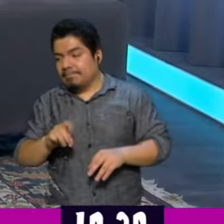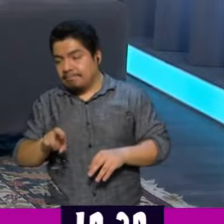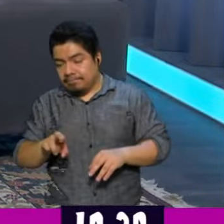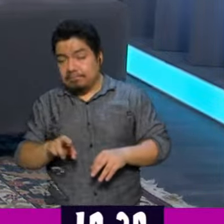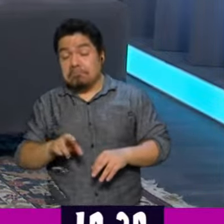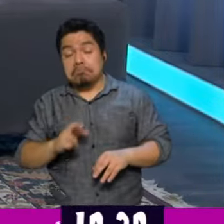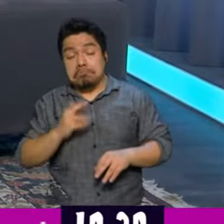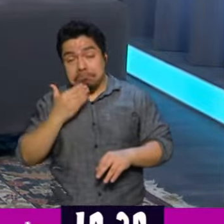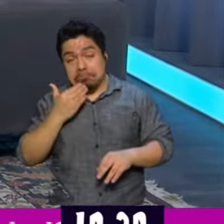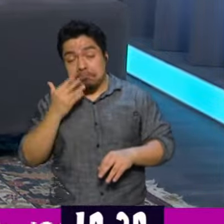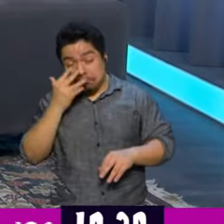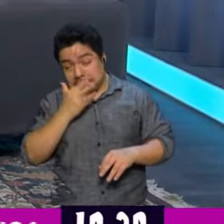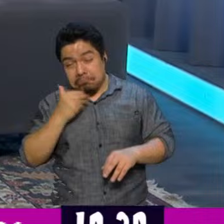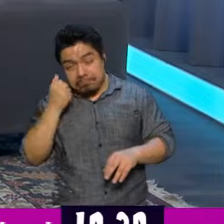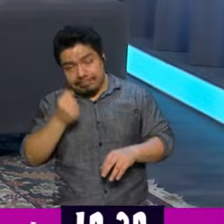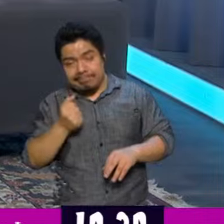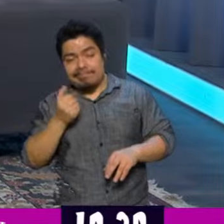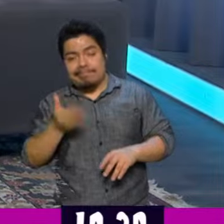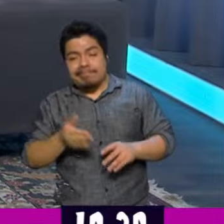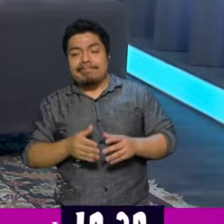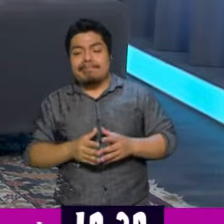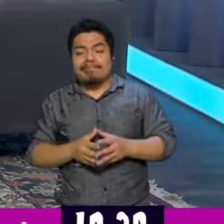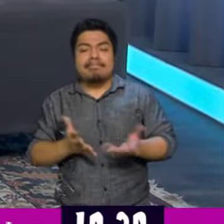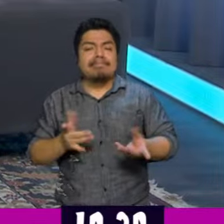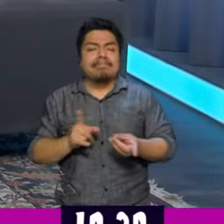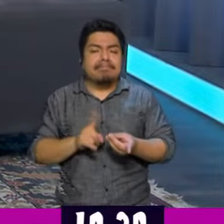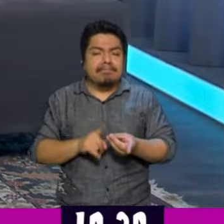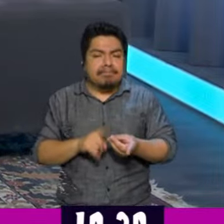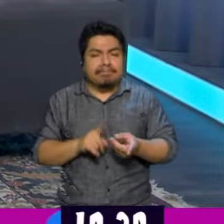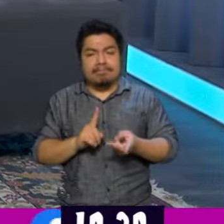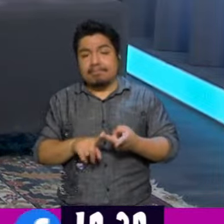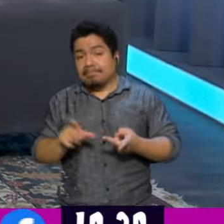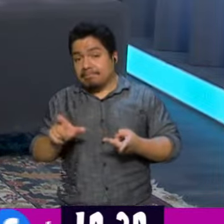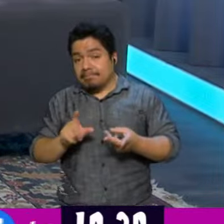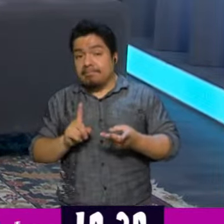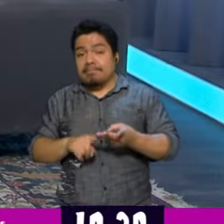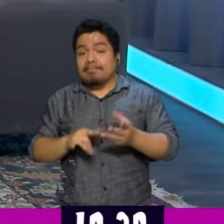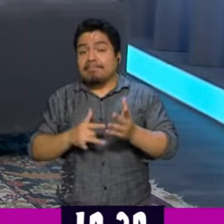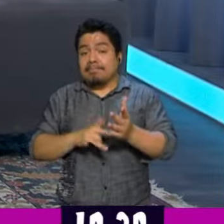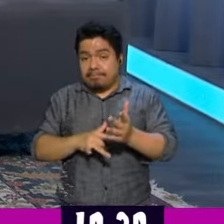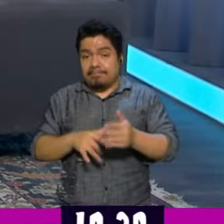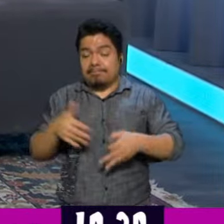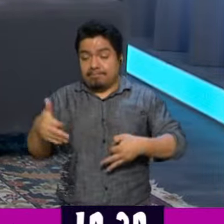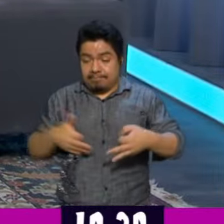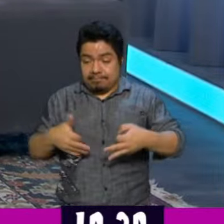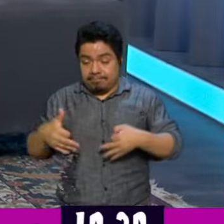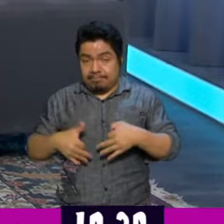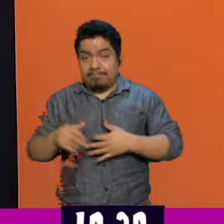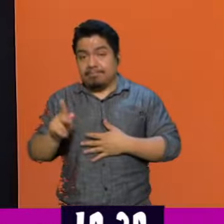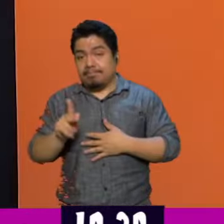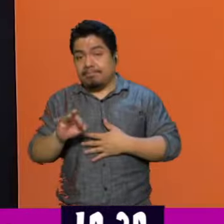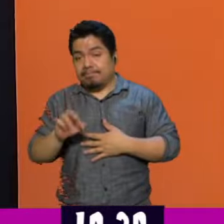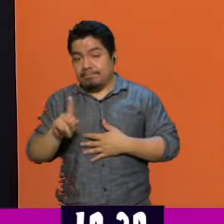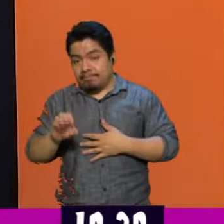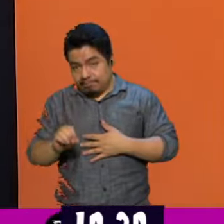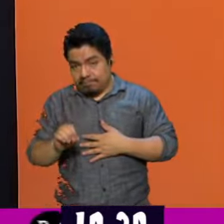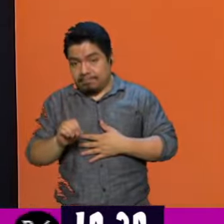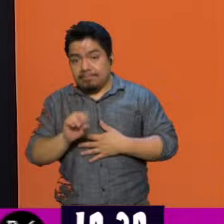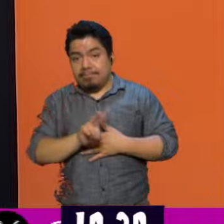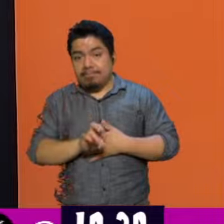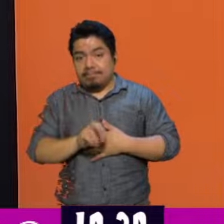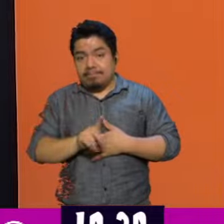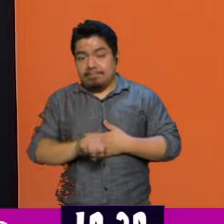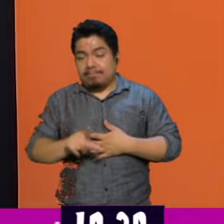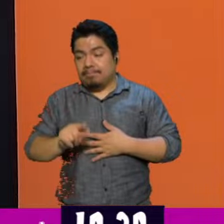qué bonito, qué bonito! ¿Dónde, cuándo y a qué horas? Estamos en el Teatro del Pueblo, ubicado en República de Venezuela